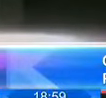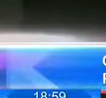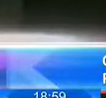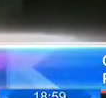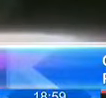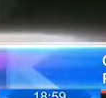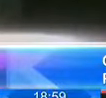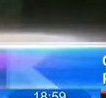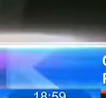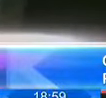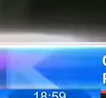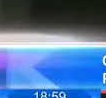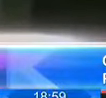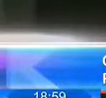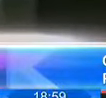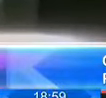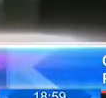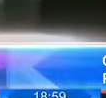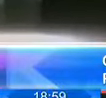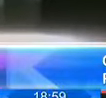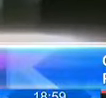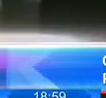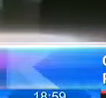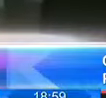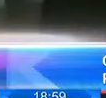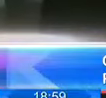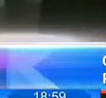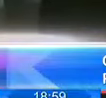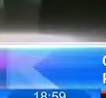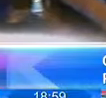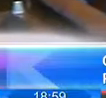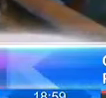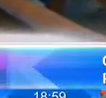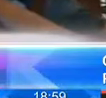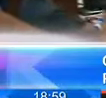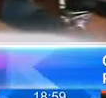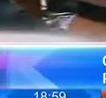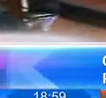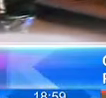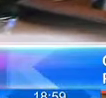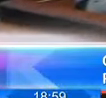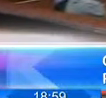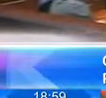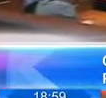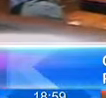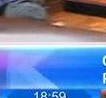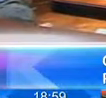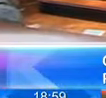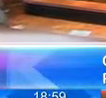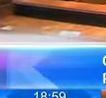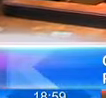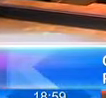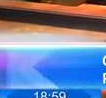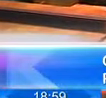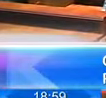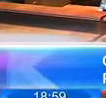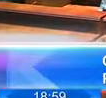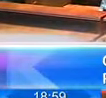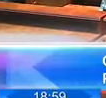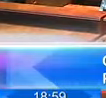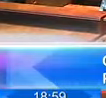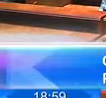suspendida. Mientras tanto, la comisión multipartidista que también investiga el caso Odebrecht definió que por el momento no hay necesidad de emprender